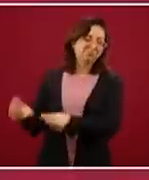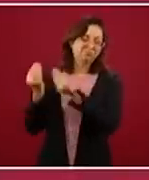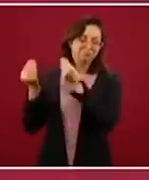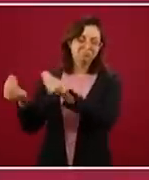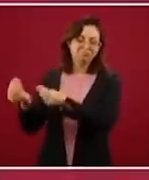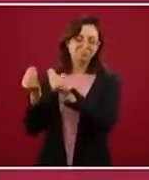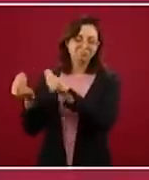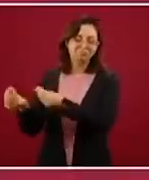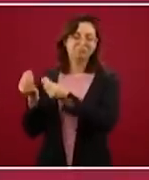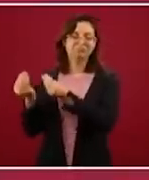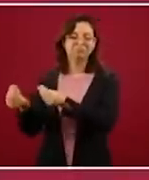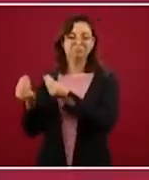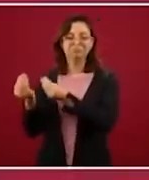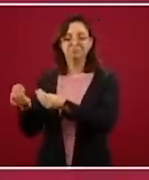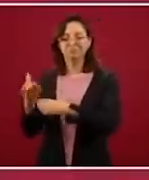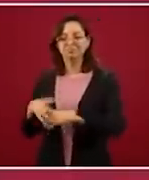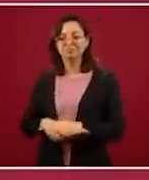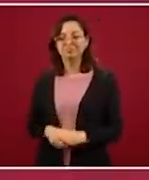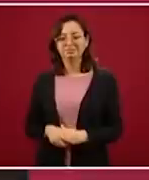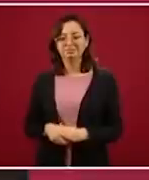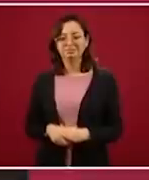Cuántas cosas